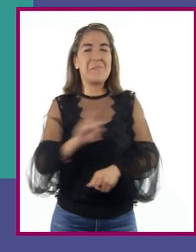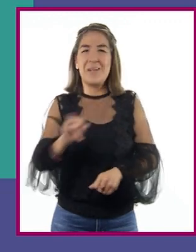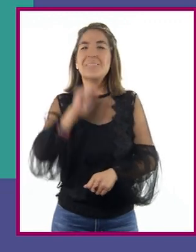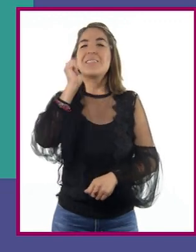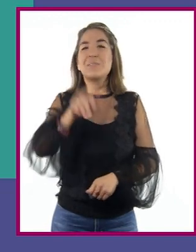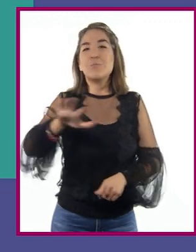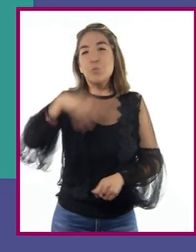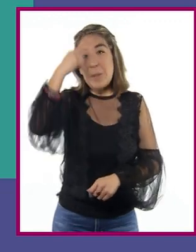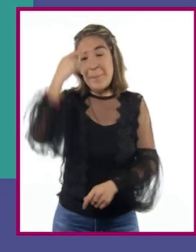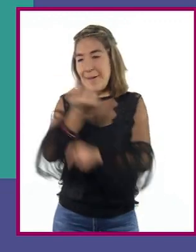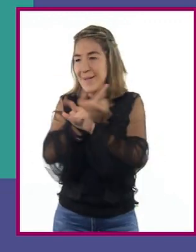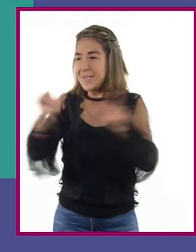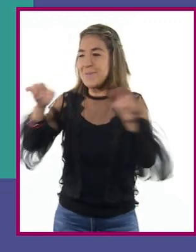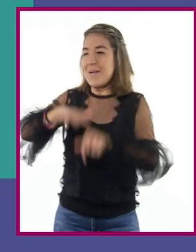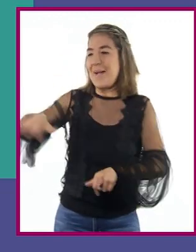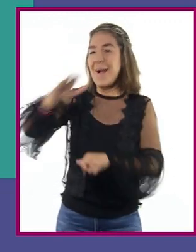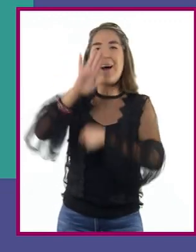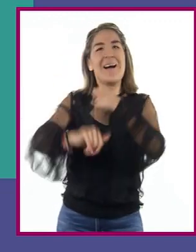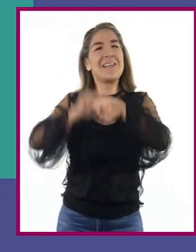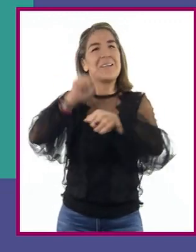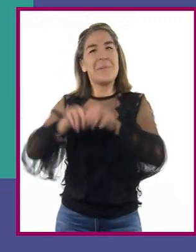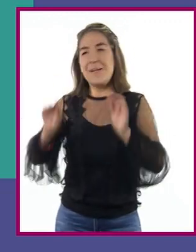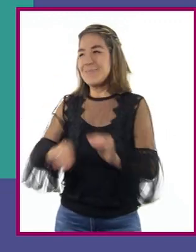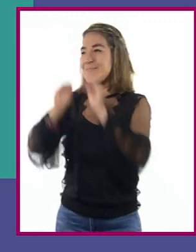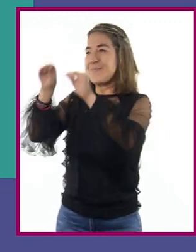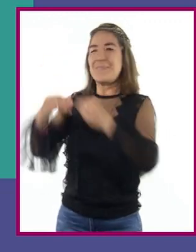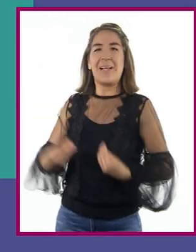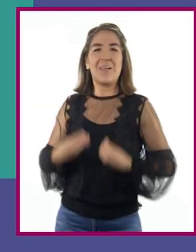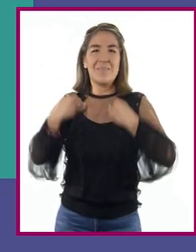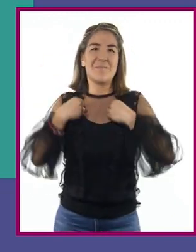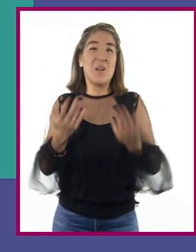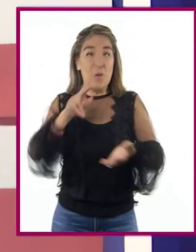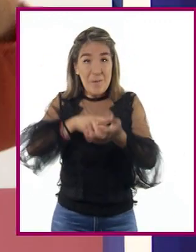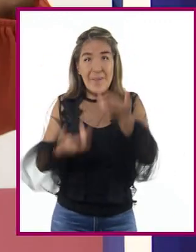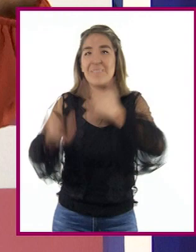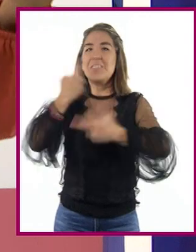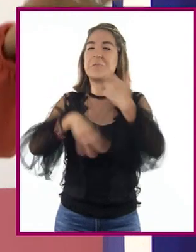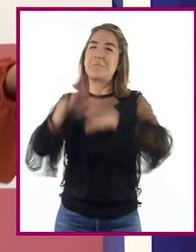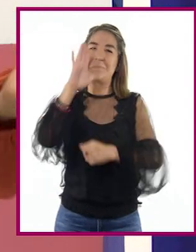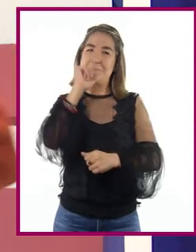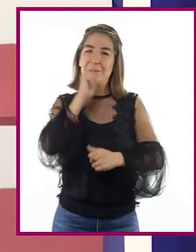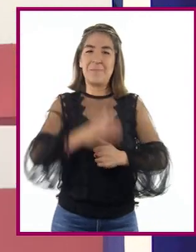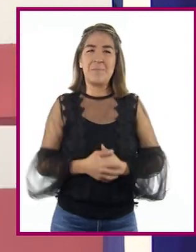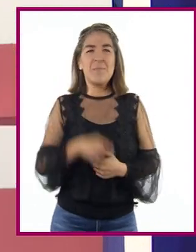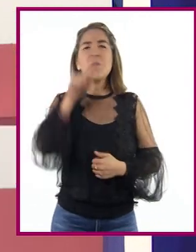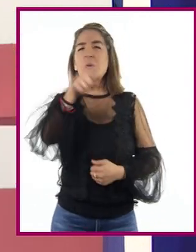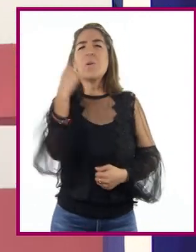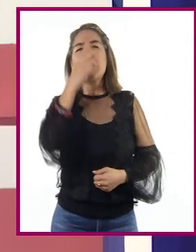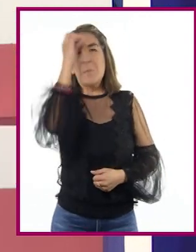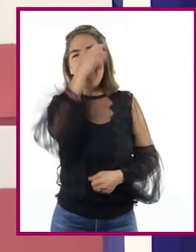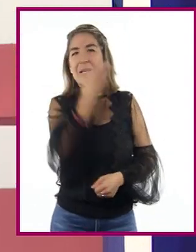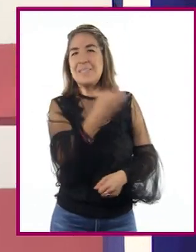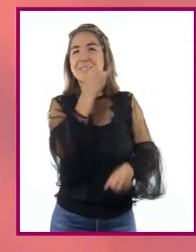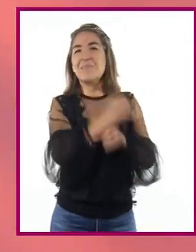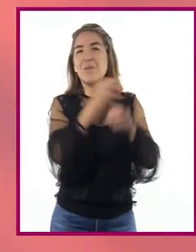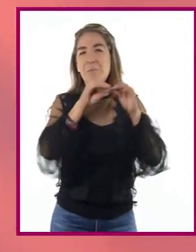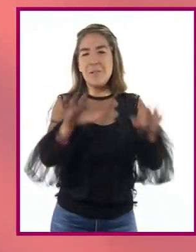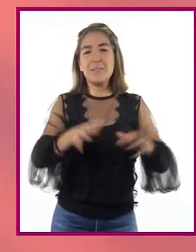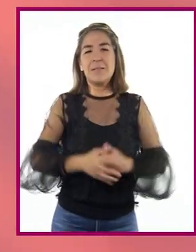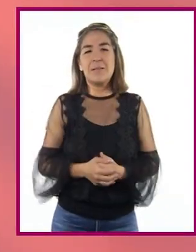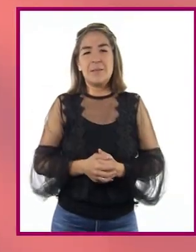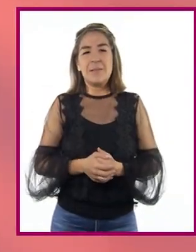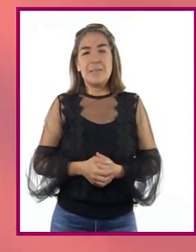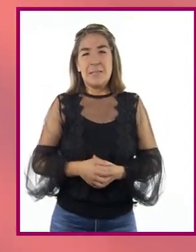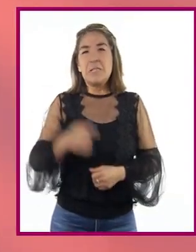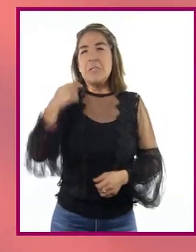buscan su liberación en hábitats a los que ya no podrían adaptarse. ¿Qué opinas de esta información?